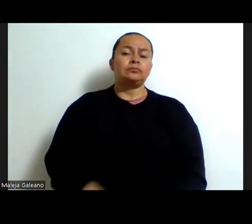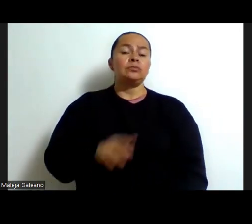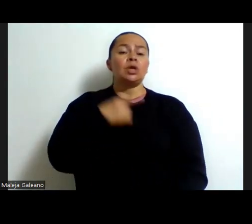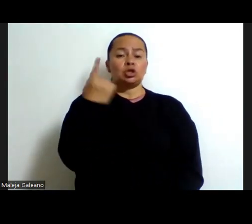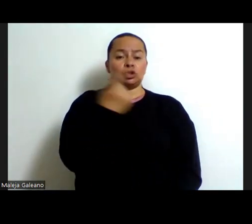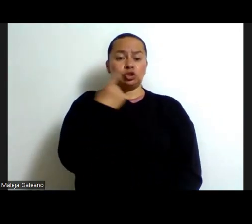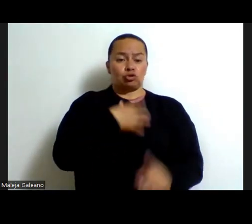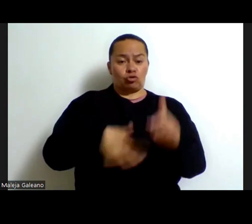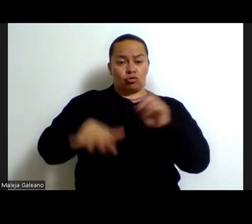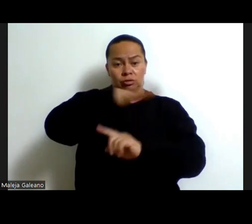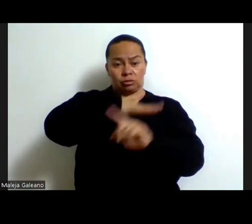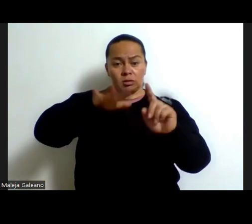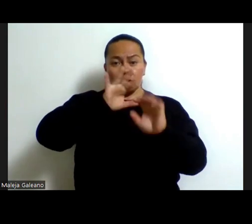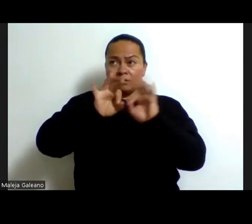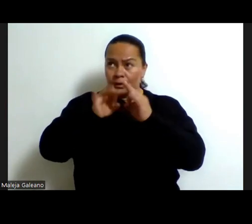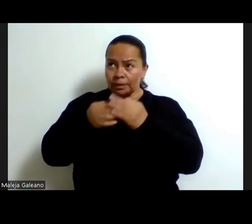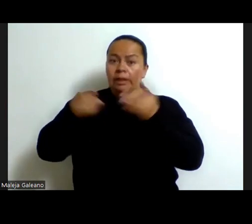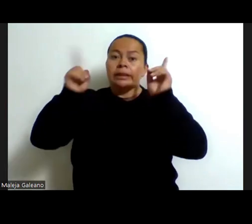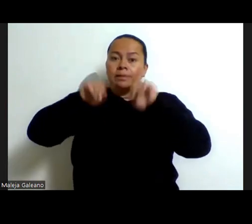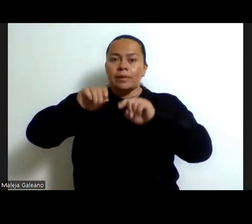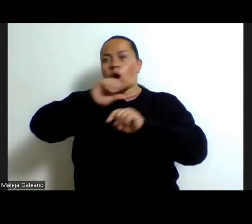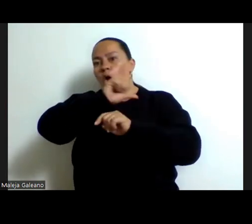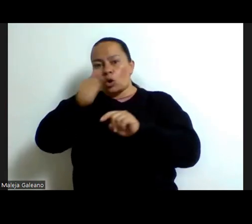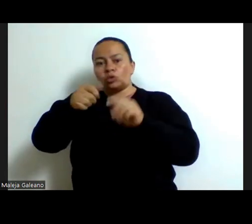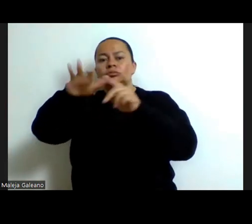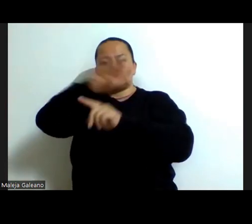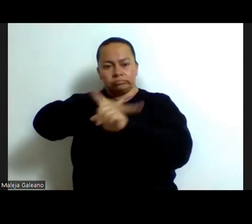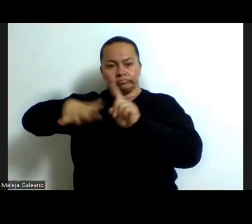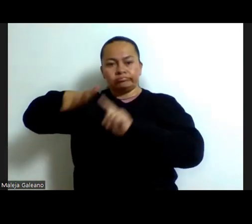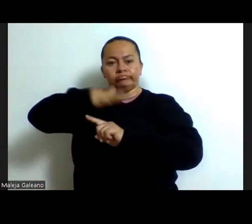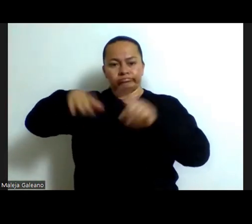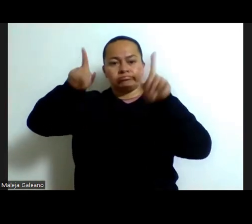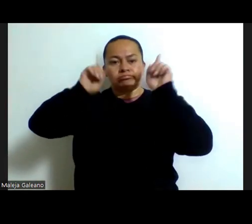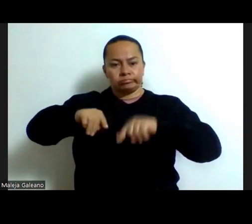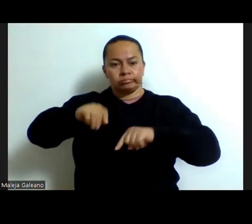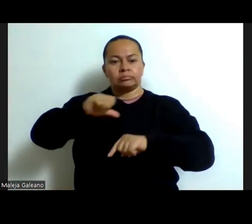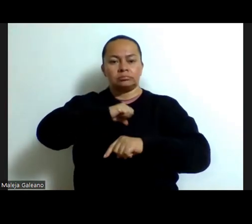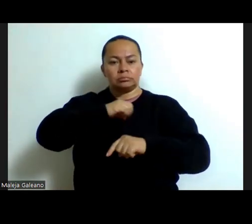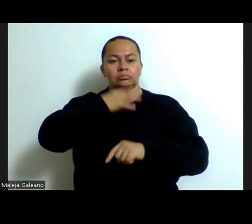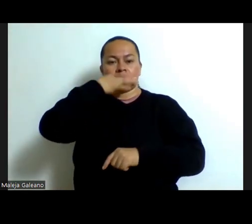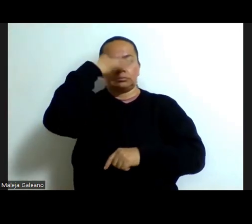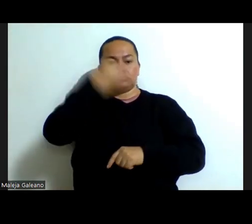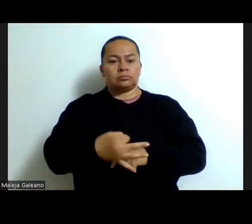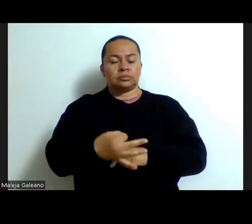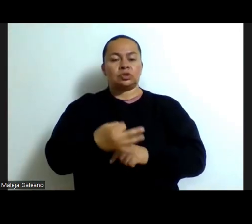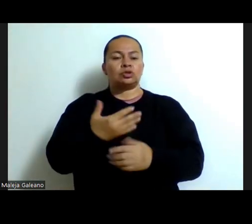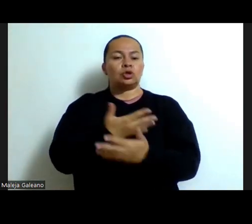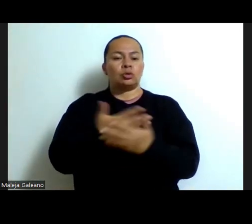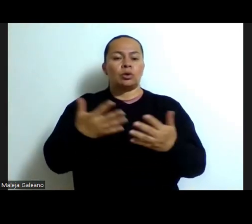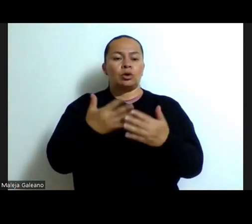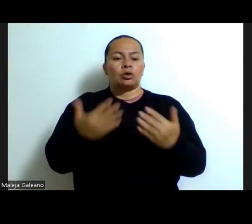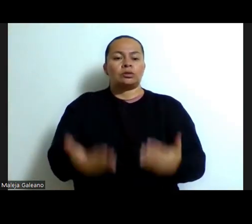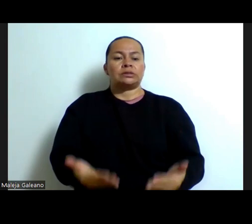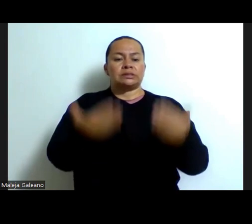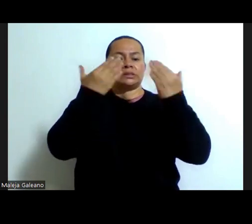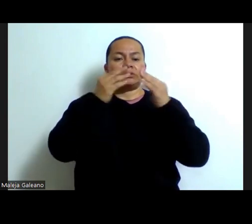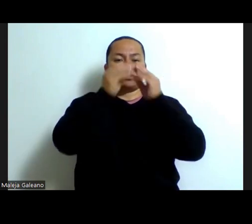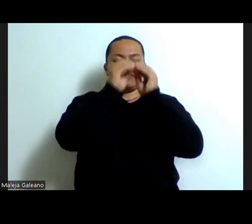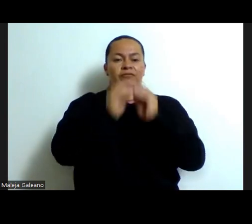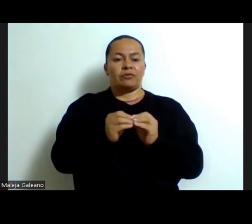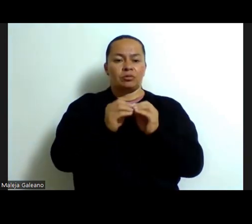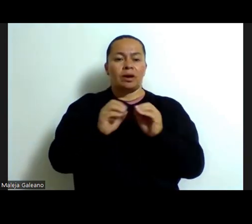entorno familiar sino en todos otros entornos pero que realmente si si de alguna manera la violencia